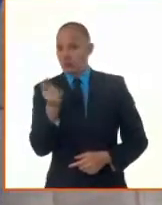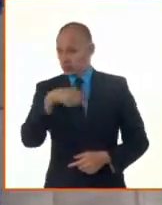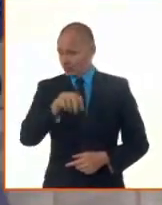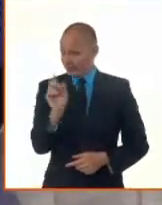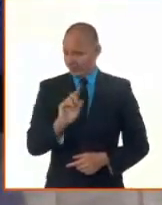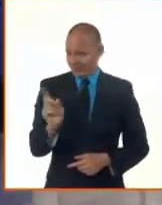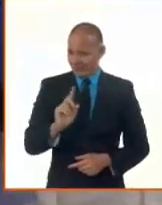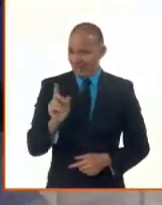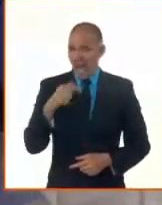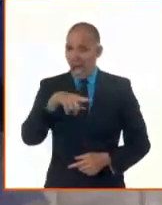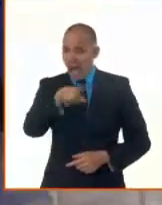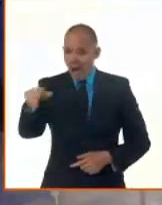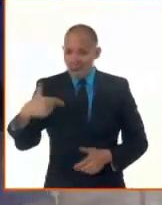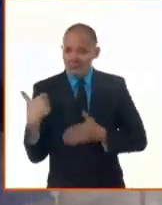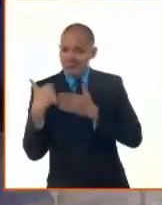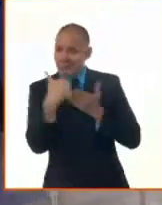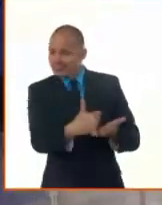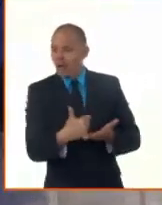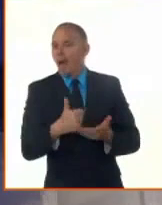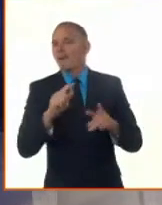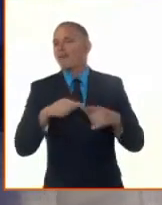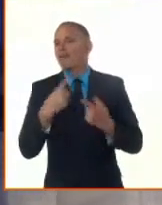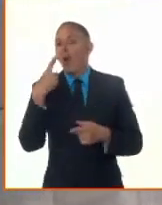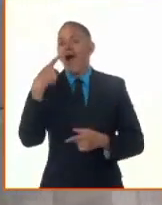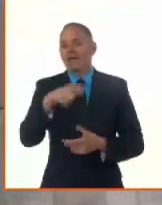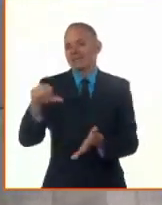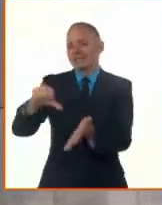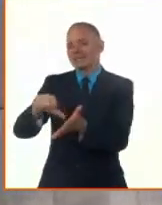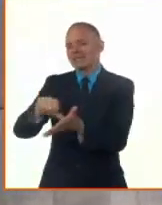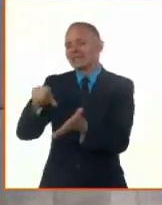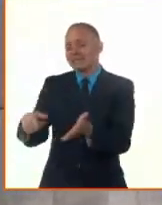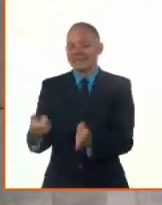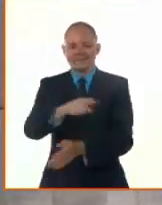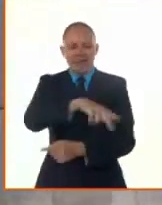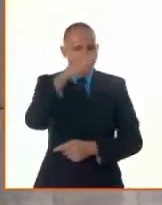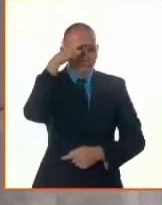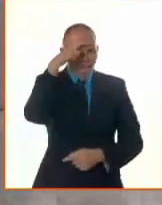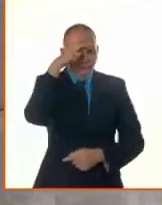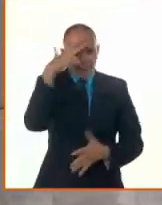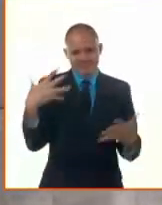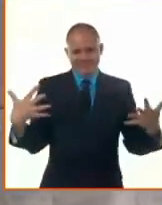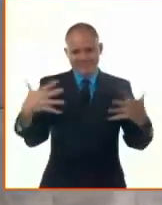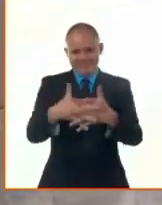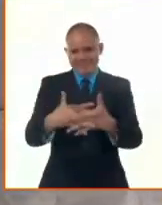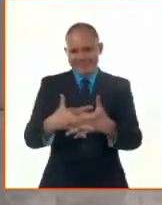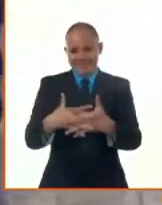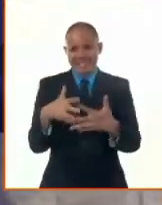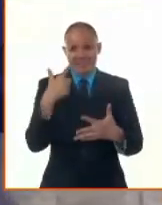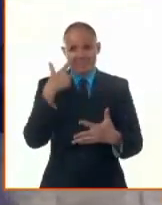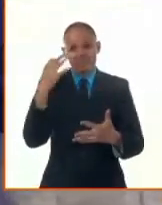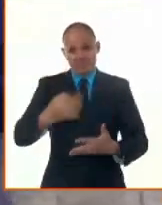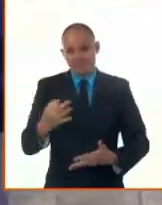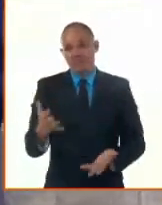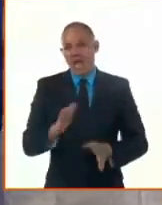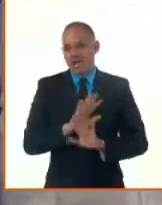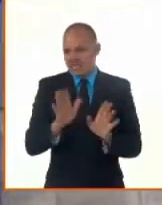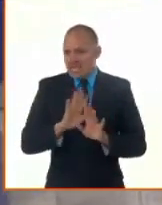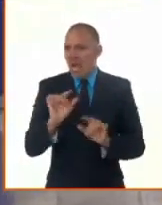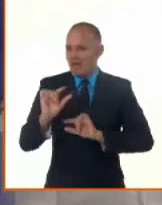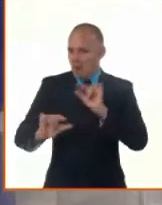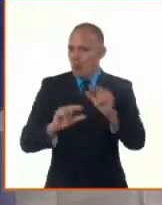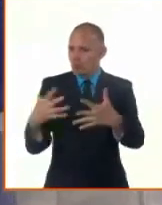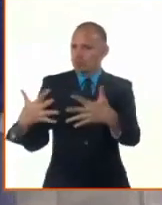entre Irán y Arabia Saudita en el arreglo de Arabia Saudita con Siria que en realidad de dirán que ya fueron allí restablecieron